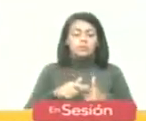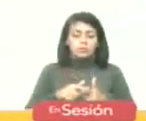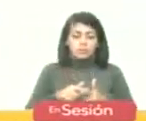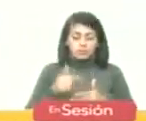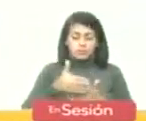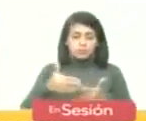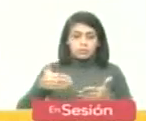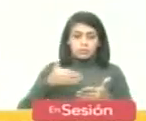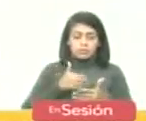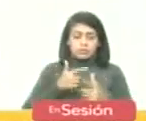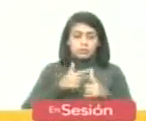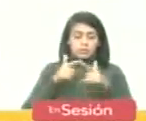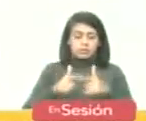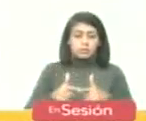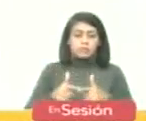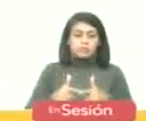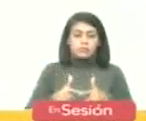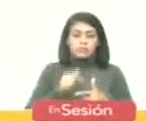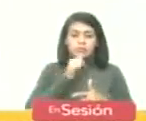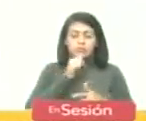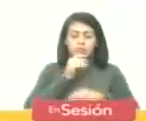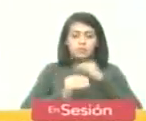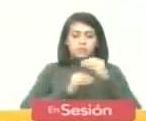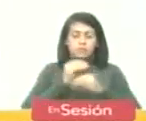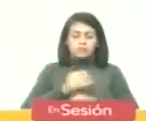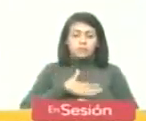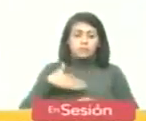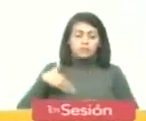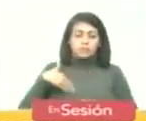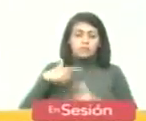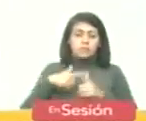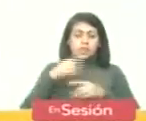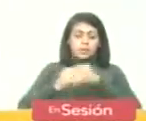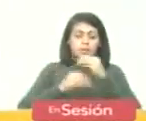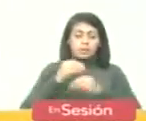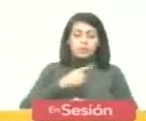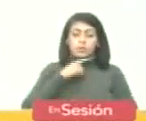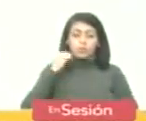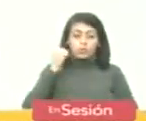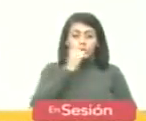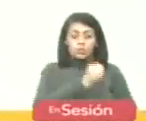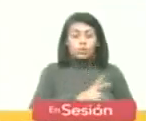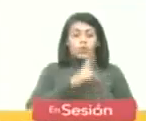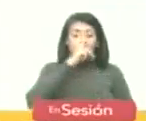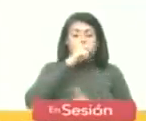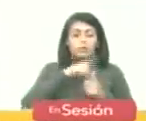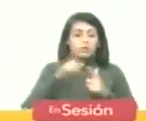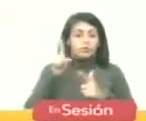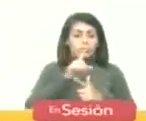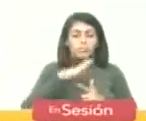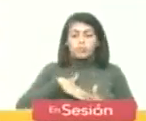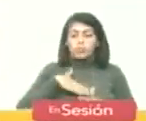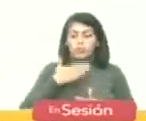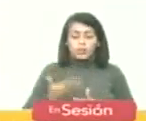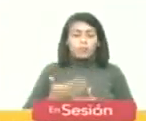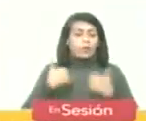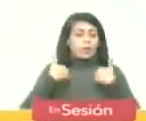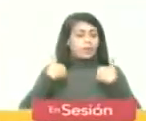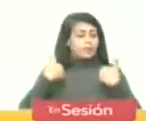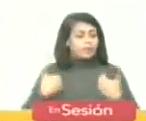precedente de que quien cometa o intente cometer crímenes horrendos, no podemos